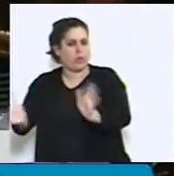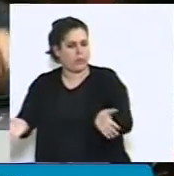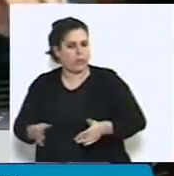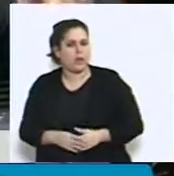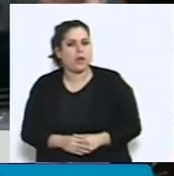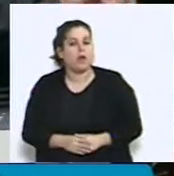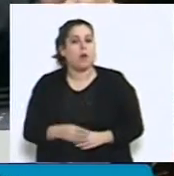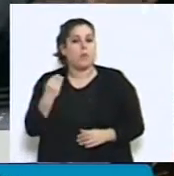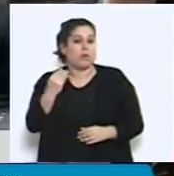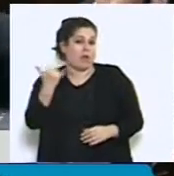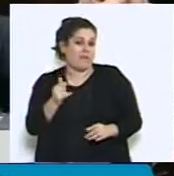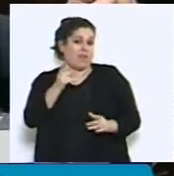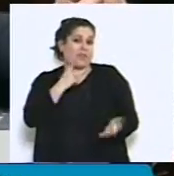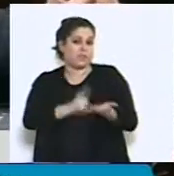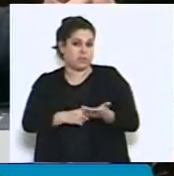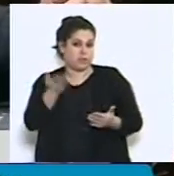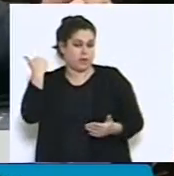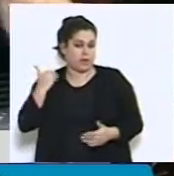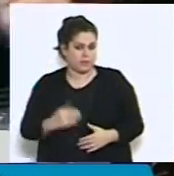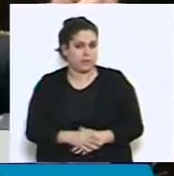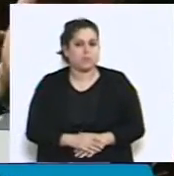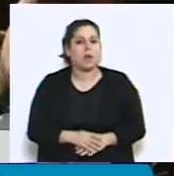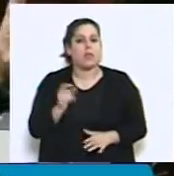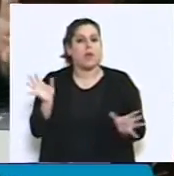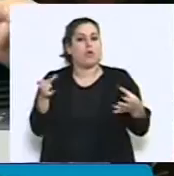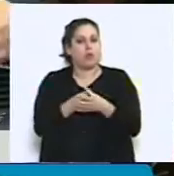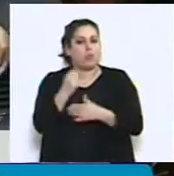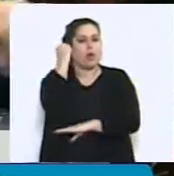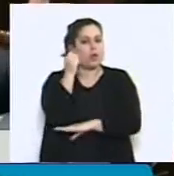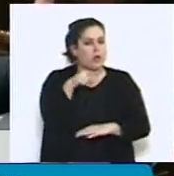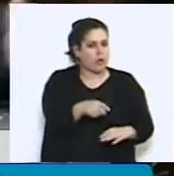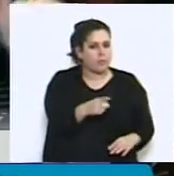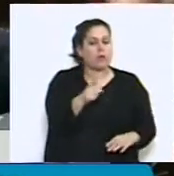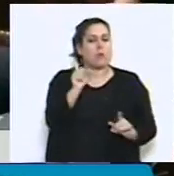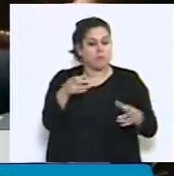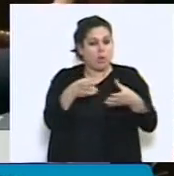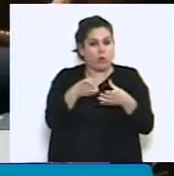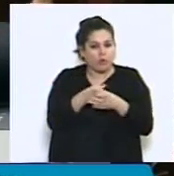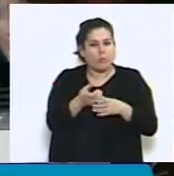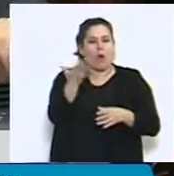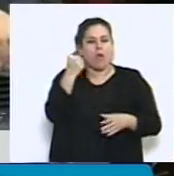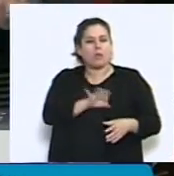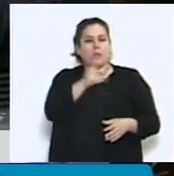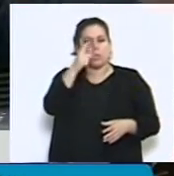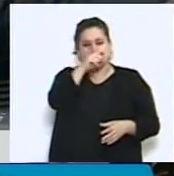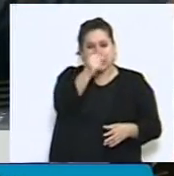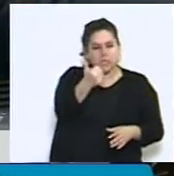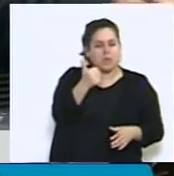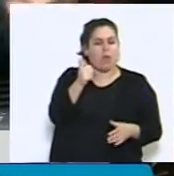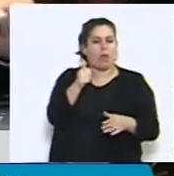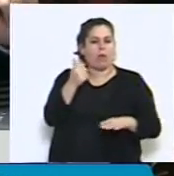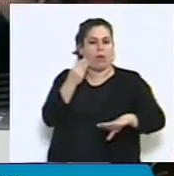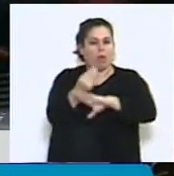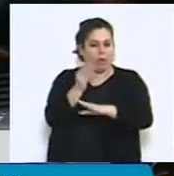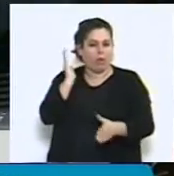previsional? Porque había una decisión de los grupos económicos, los mismos grupos que hicieron el golpe del 76, los mismos que condicionaron